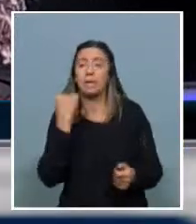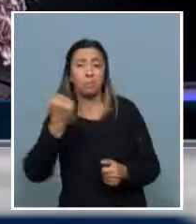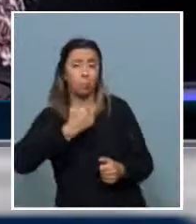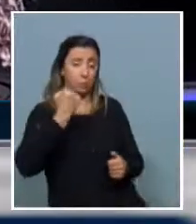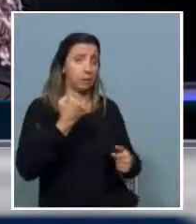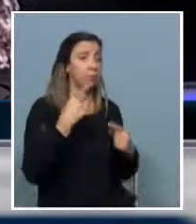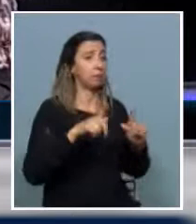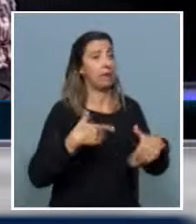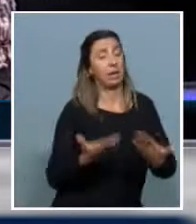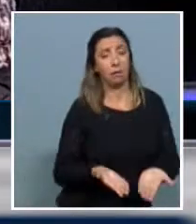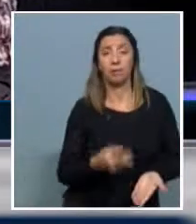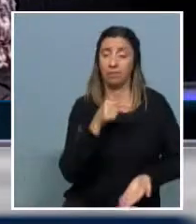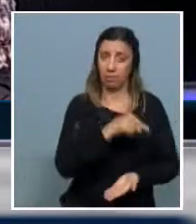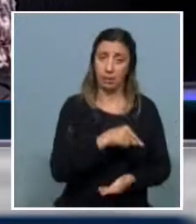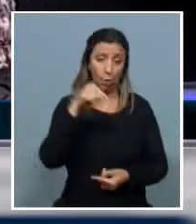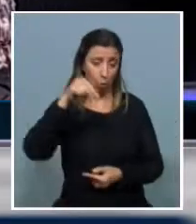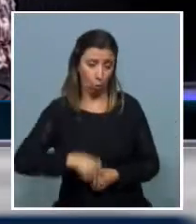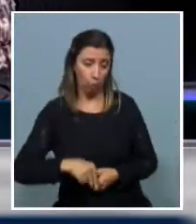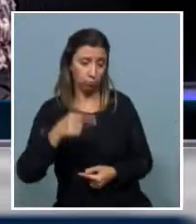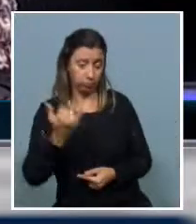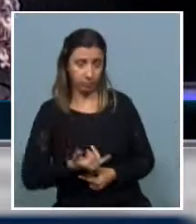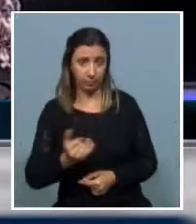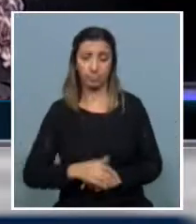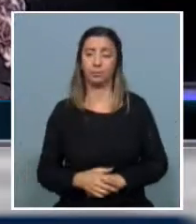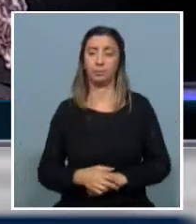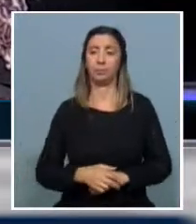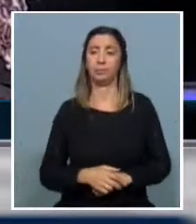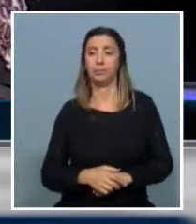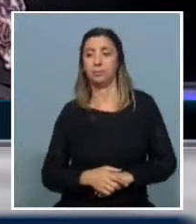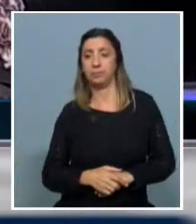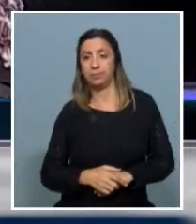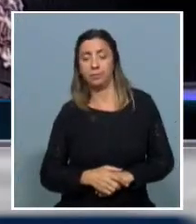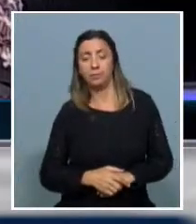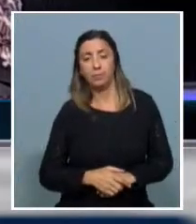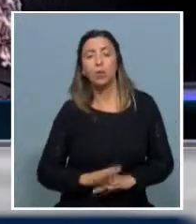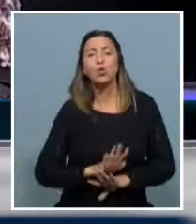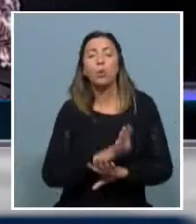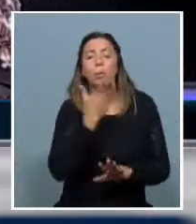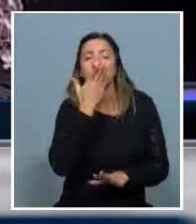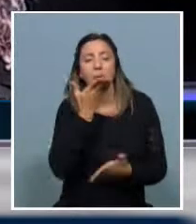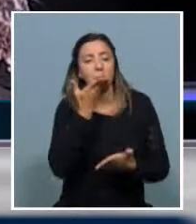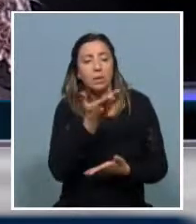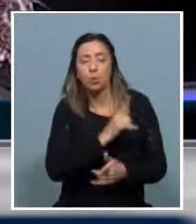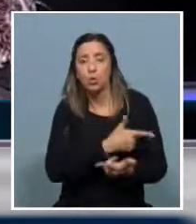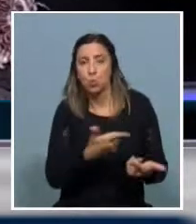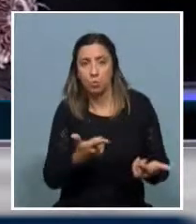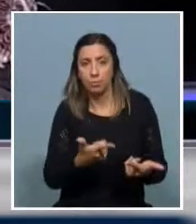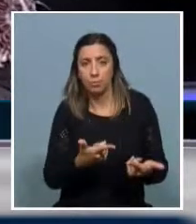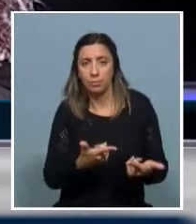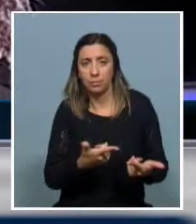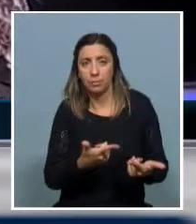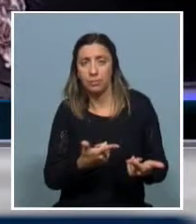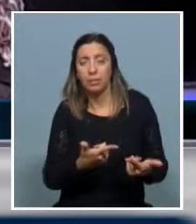importante porque las consecuencias de eso hoy las estamos viendo. No se analizó toda la documentación y no se emitió ningún